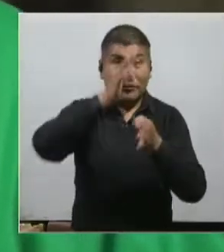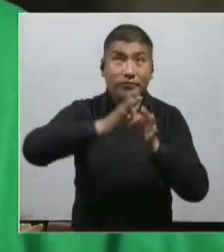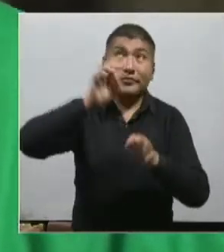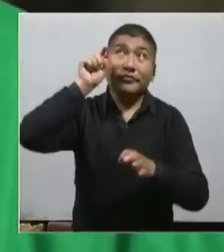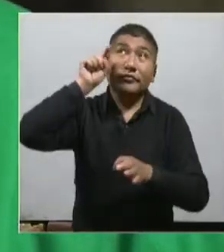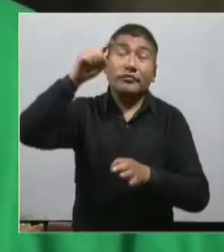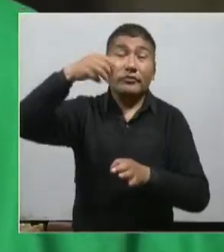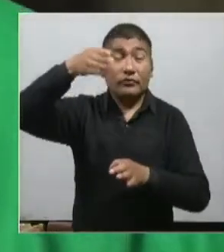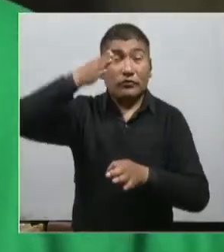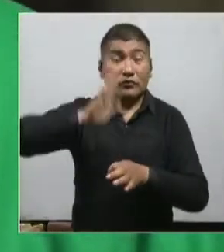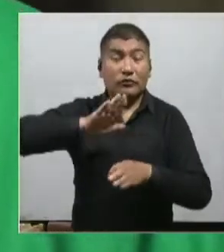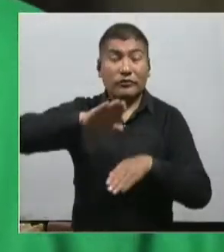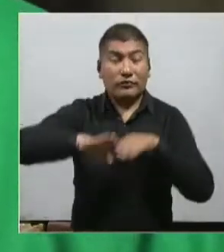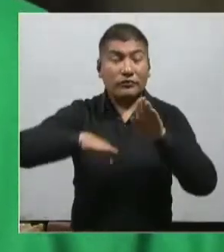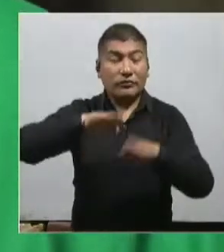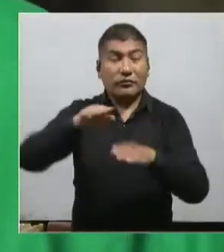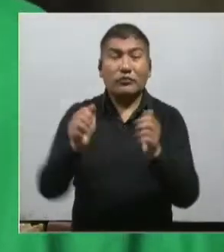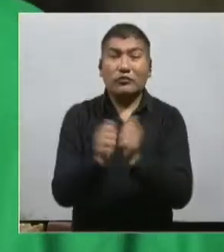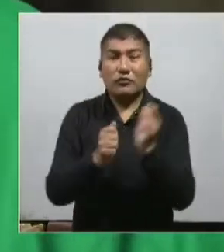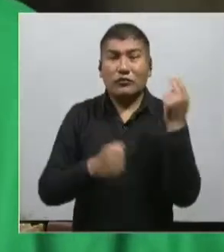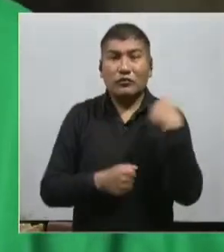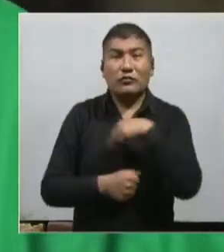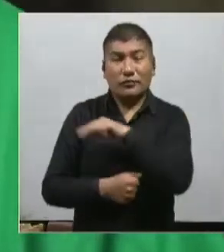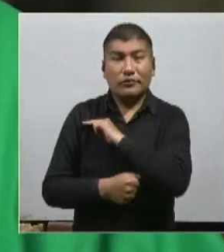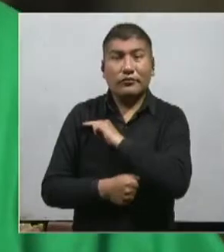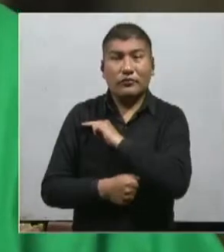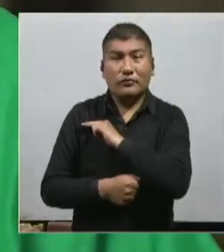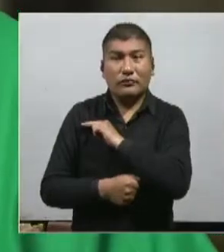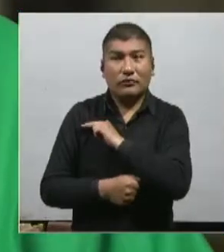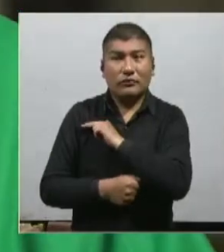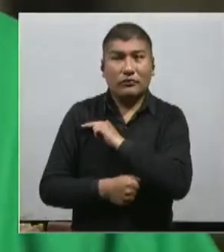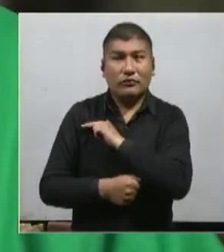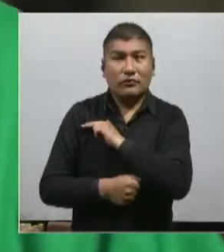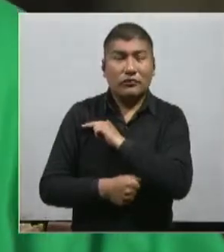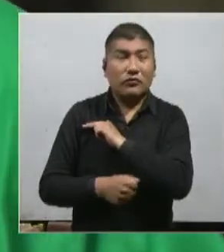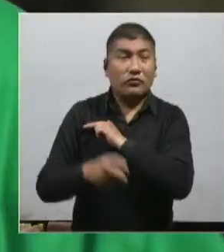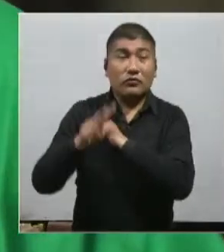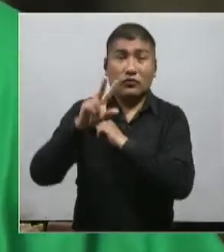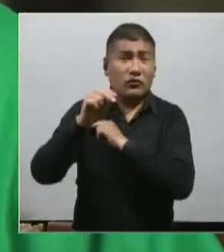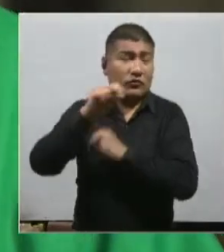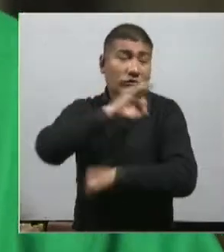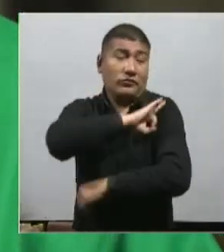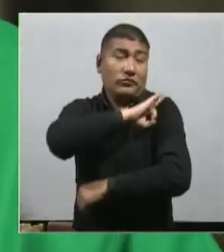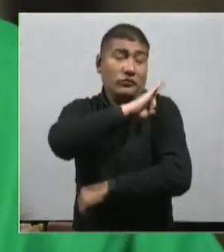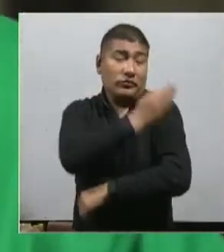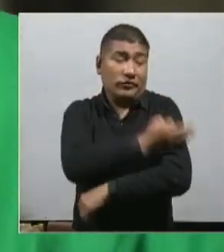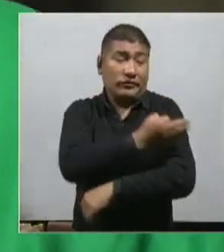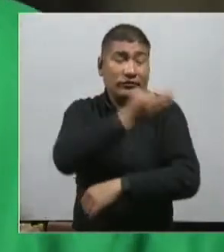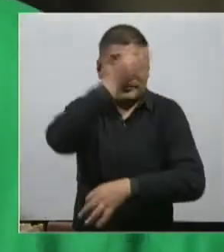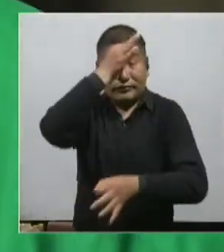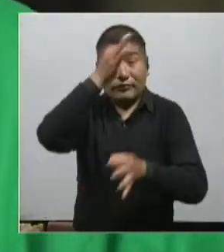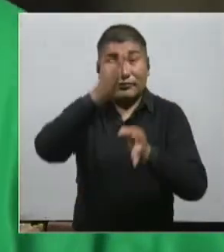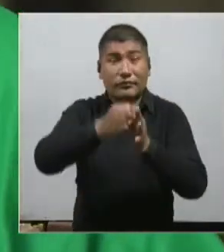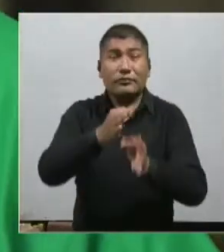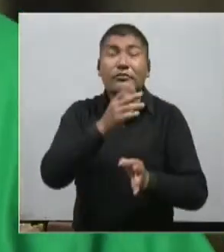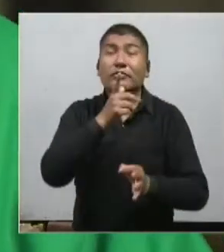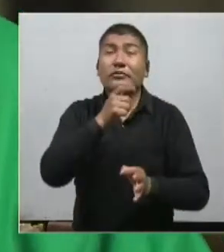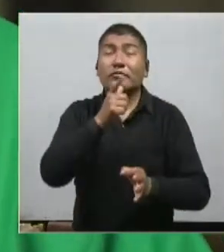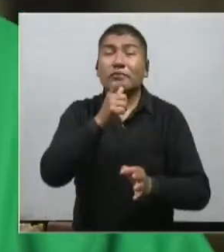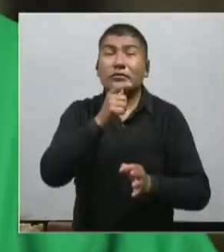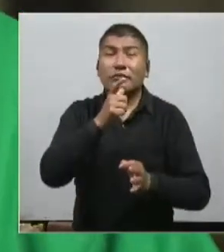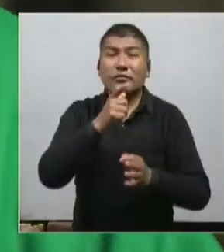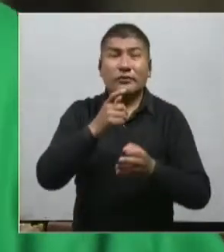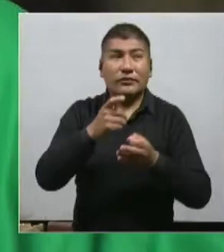Dios que camina con nosotros. No tiene una fe fuerte, sino muy débil, quien sucumbe ante